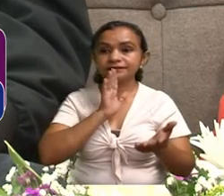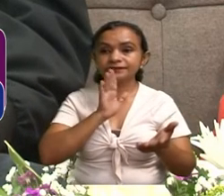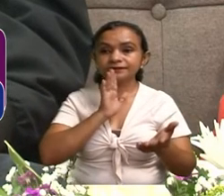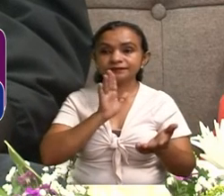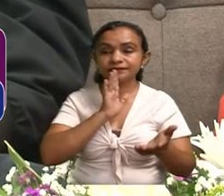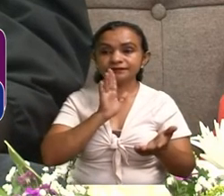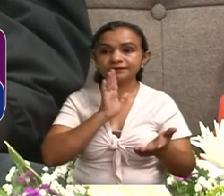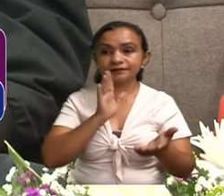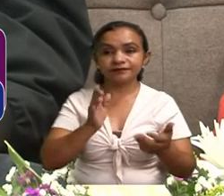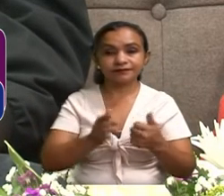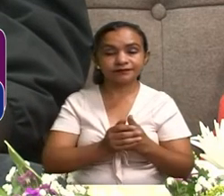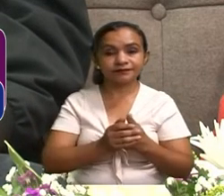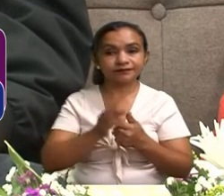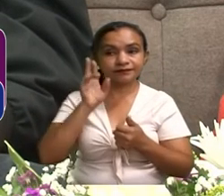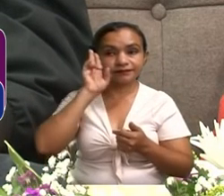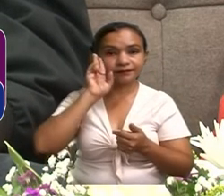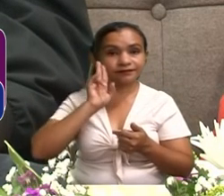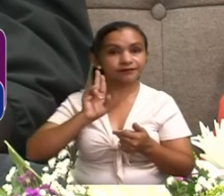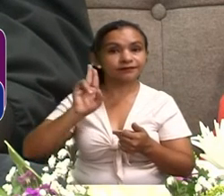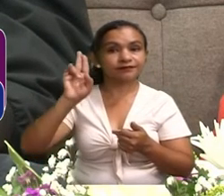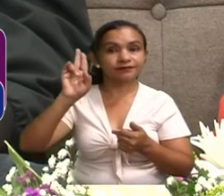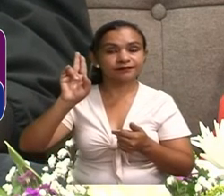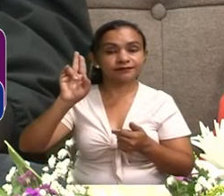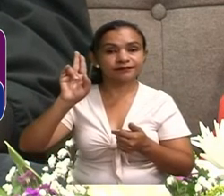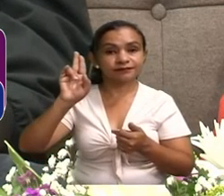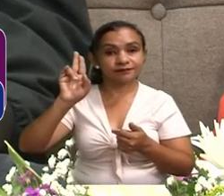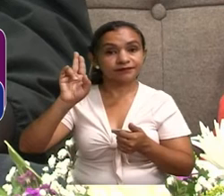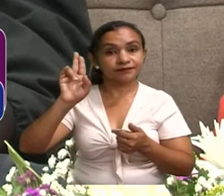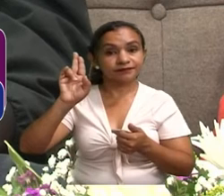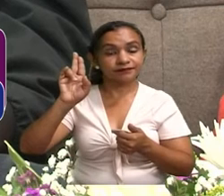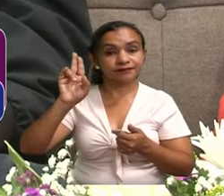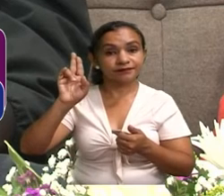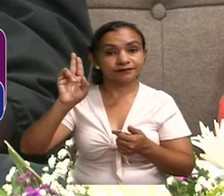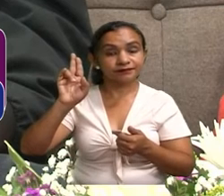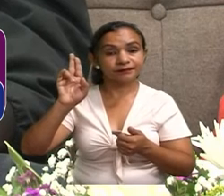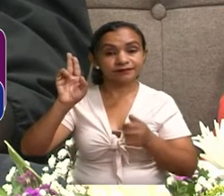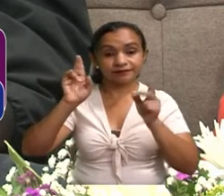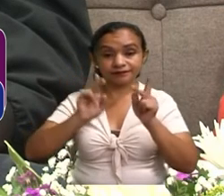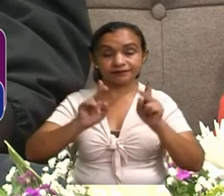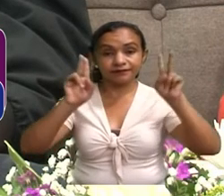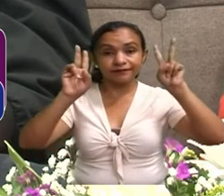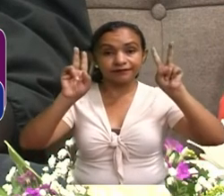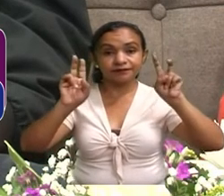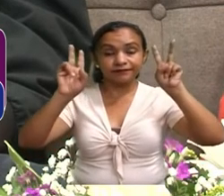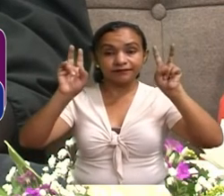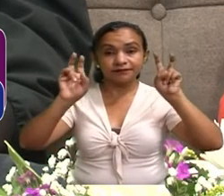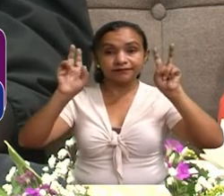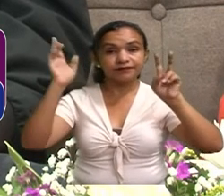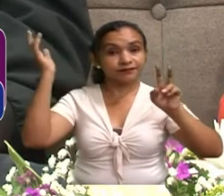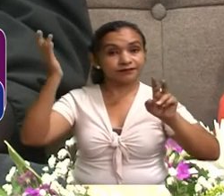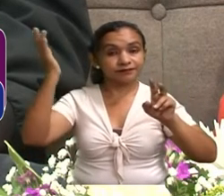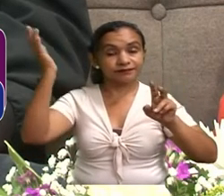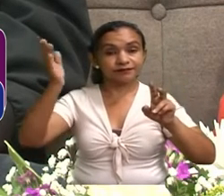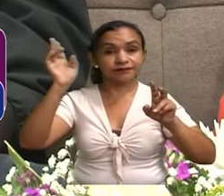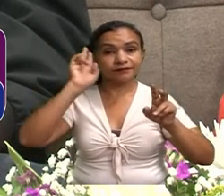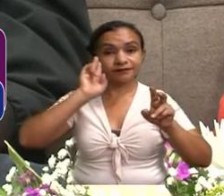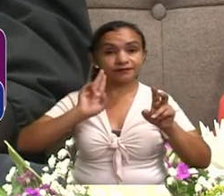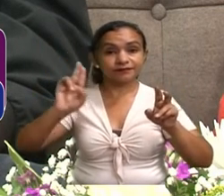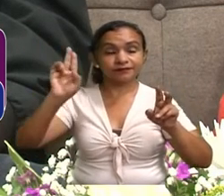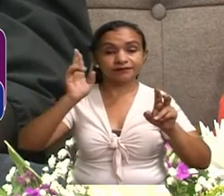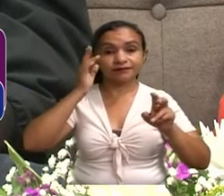ejemplo, también con la universidad. La universidad va a tener una de los temas, de las temáticas, y es sobre